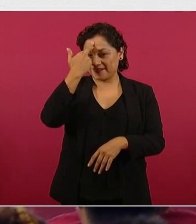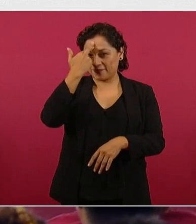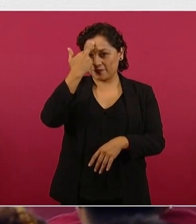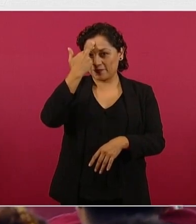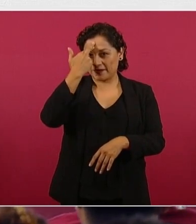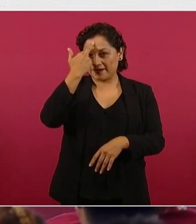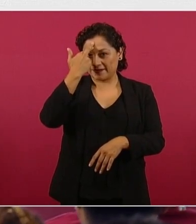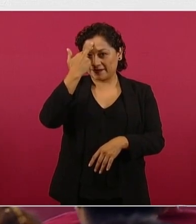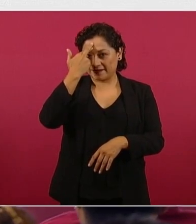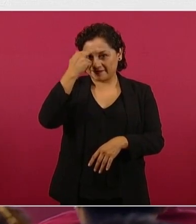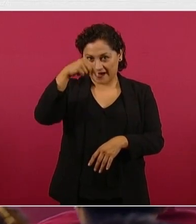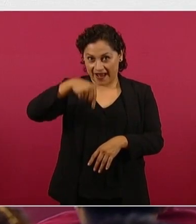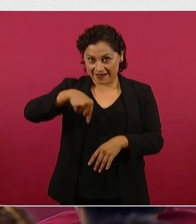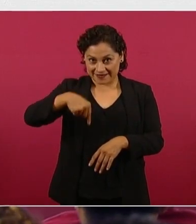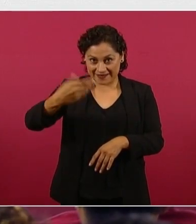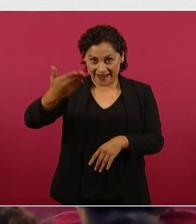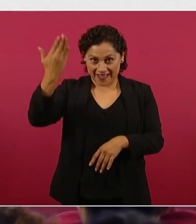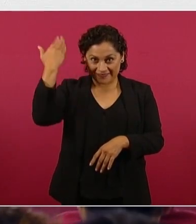pasó aquí?